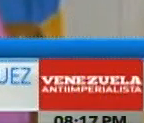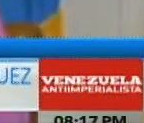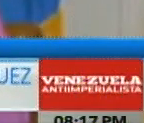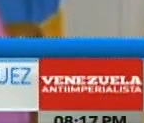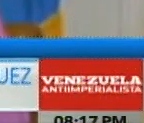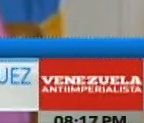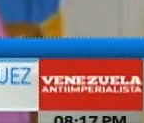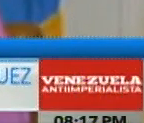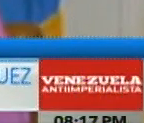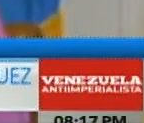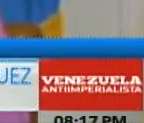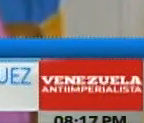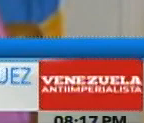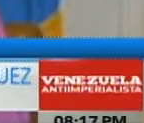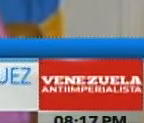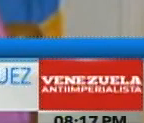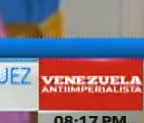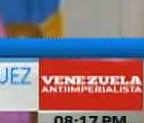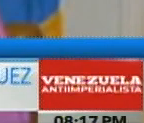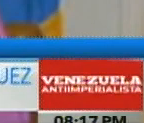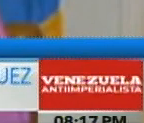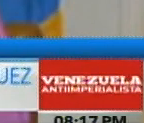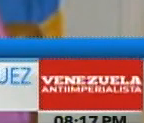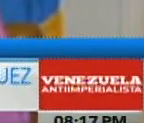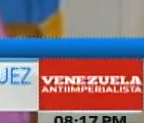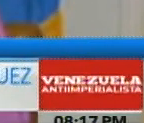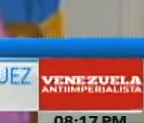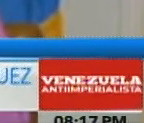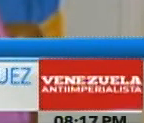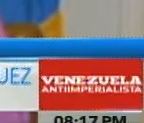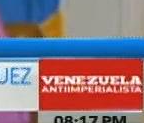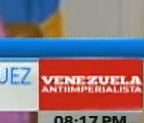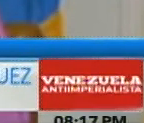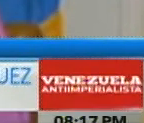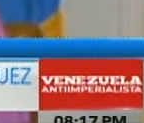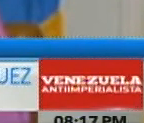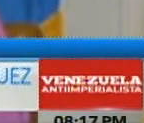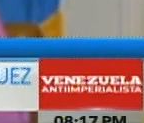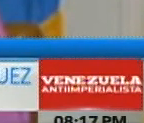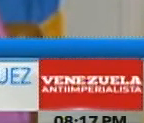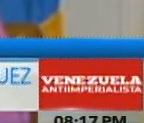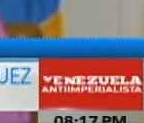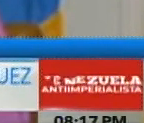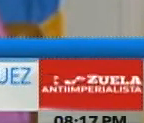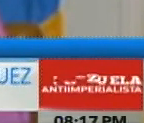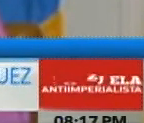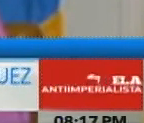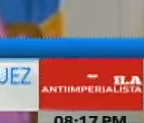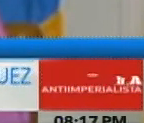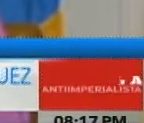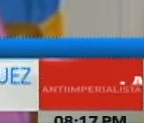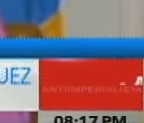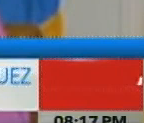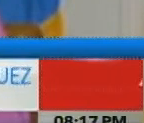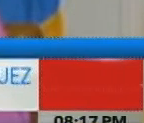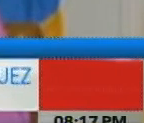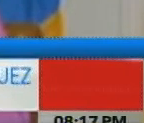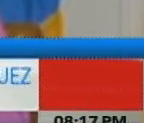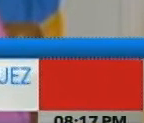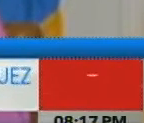ha consumado el acto de intervención en asuntos internos.